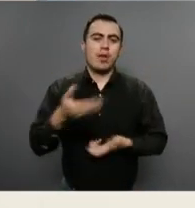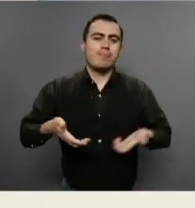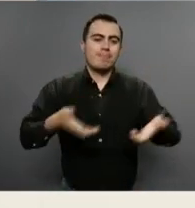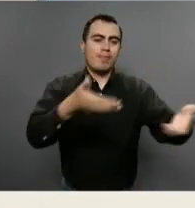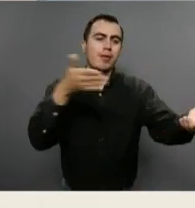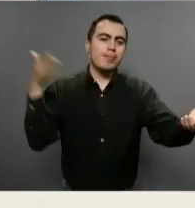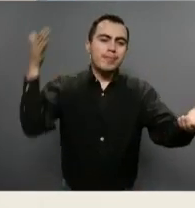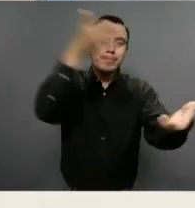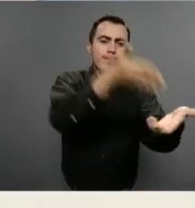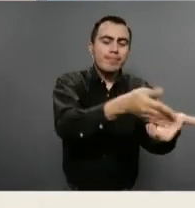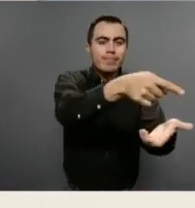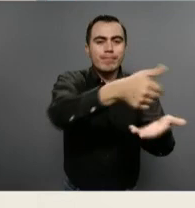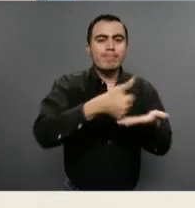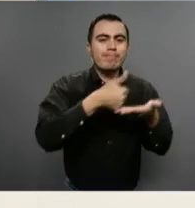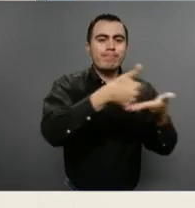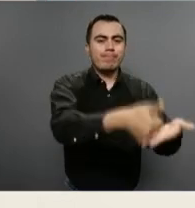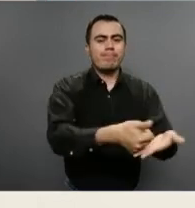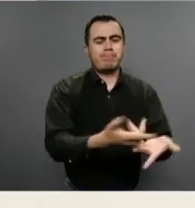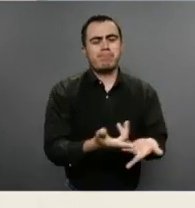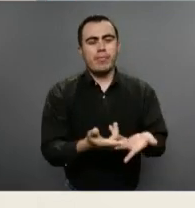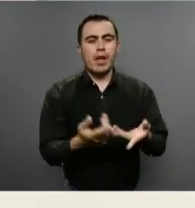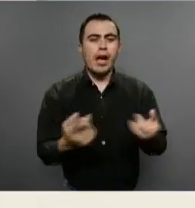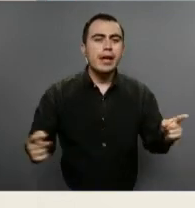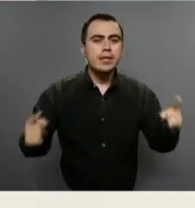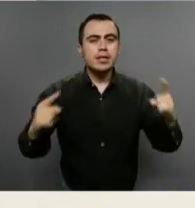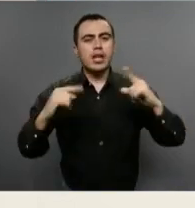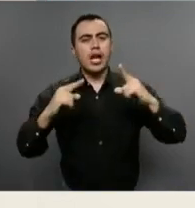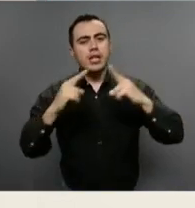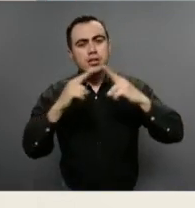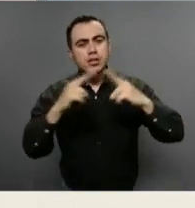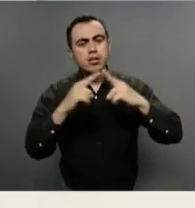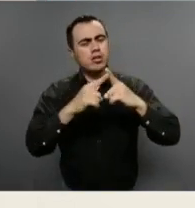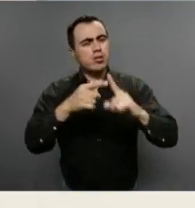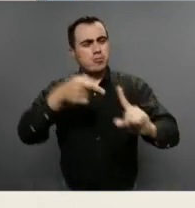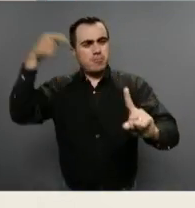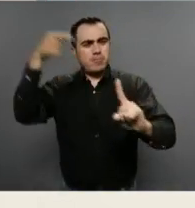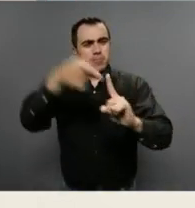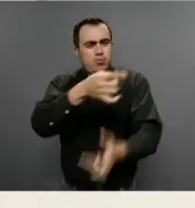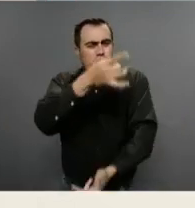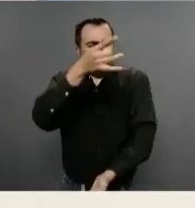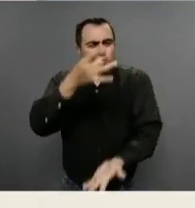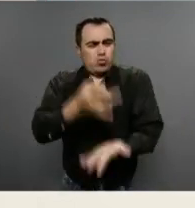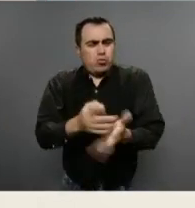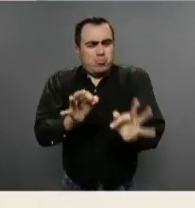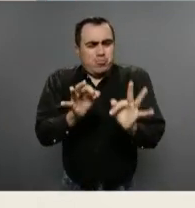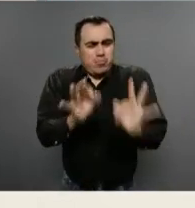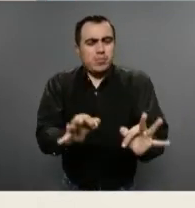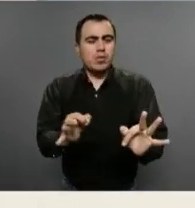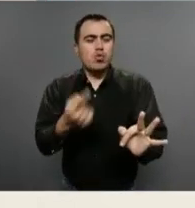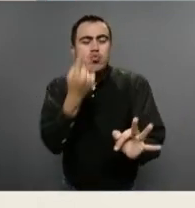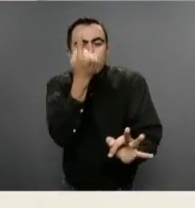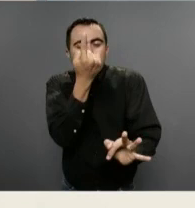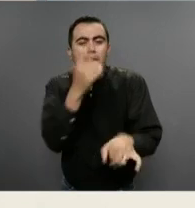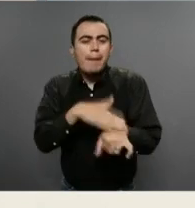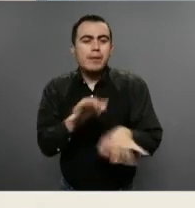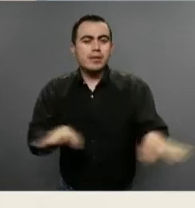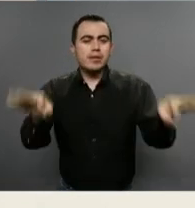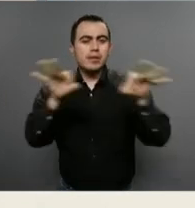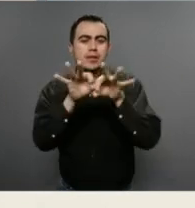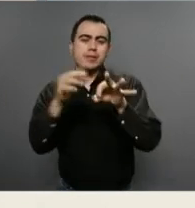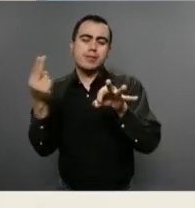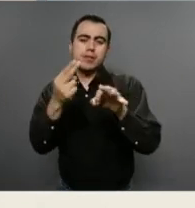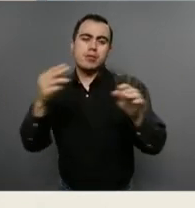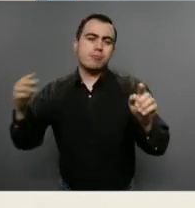en concreto sería quien recibiría tu invitación, tu llamado, tu exigencia? No, mira, ahorita es concreto. El protocolo de atención a la población